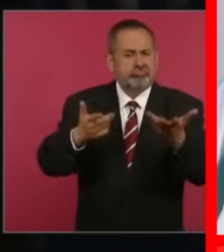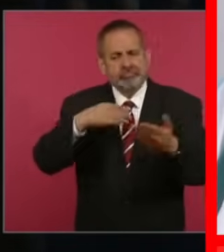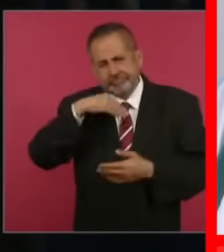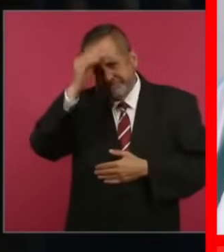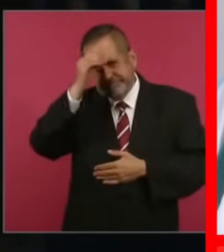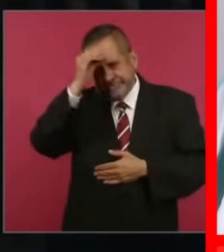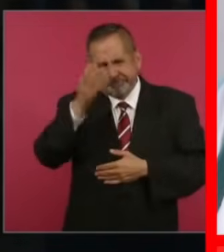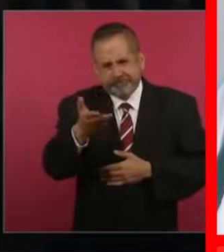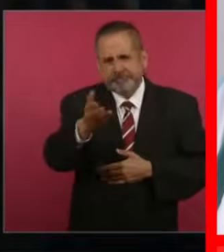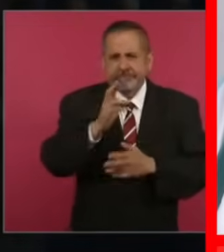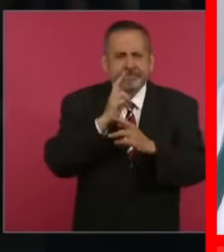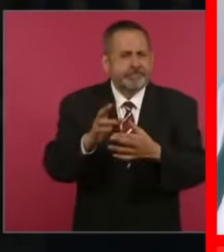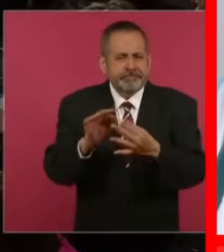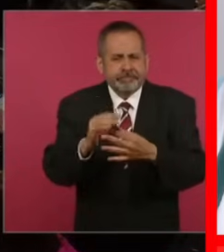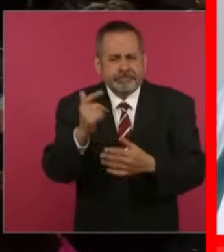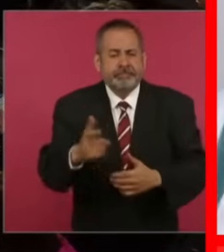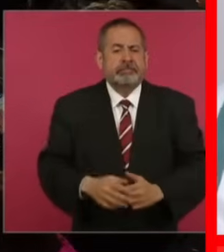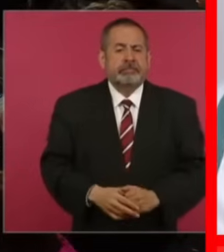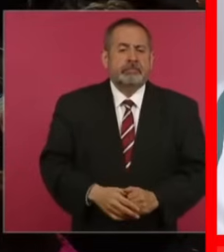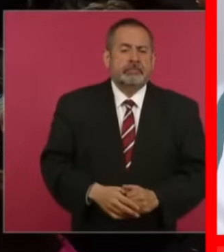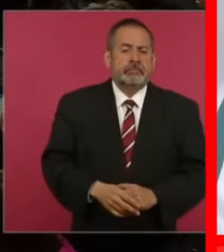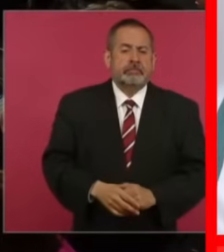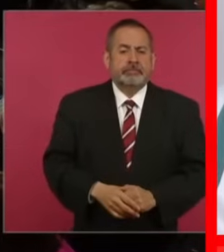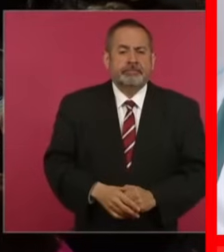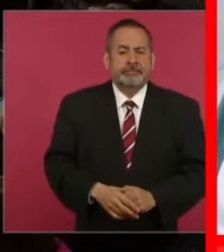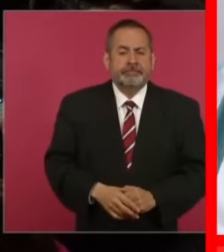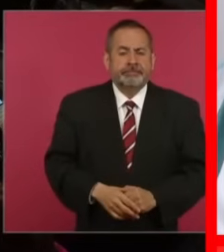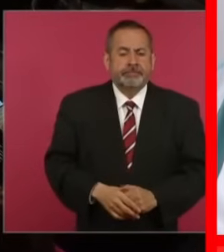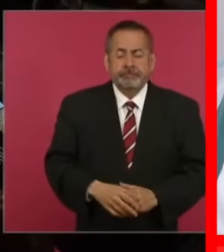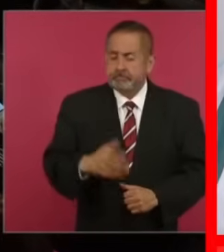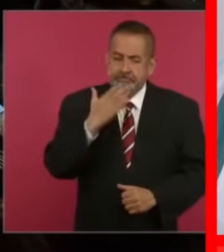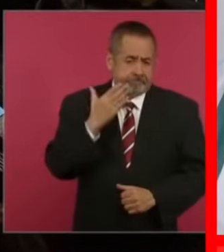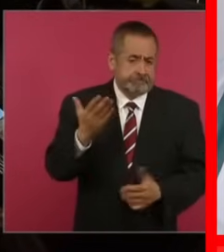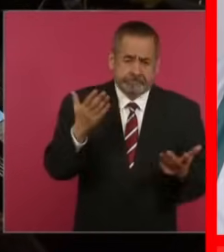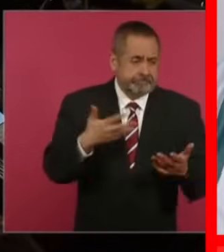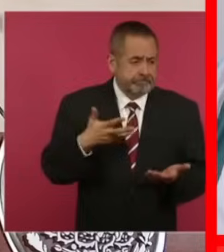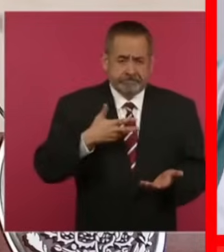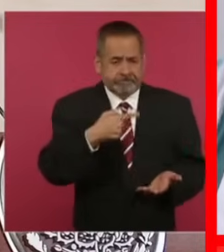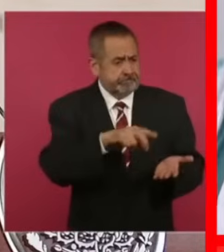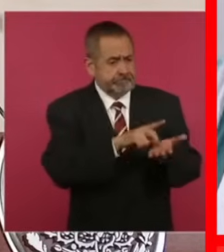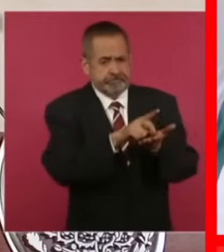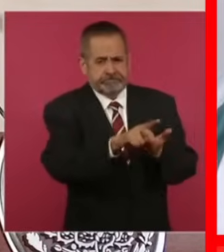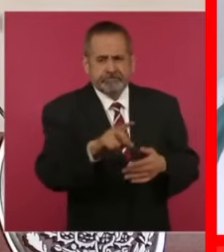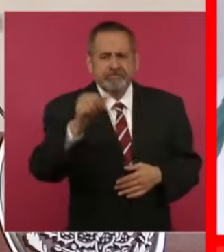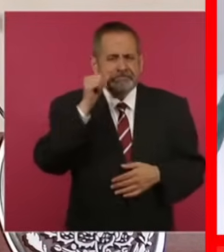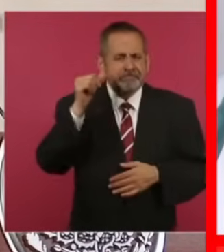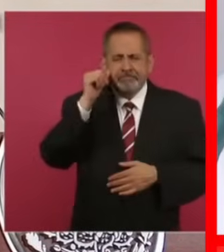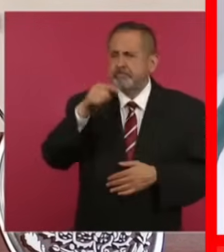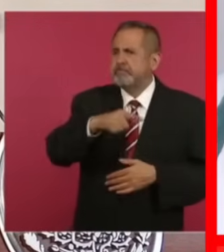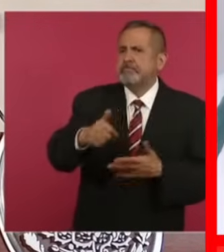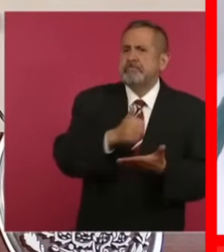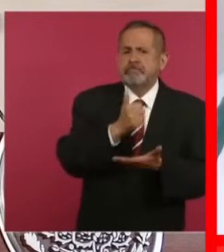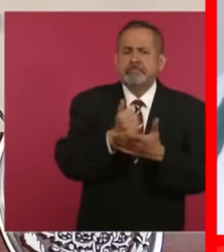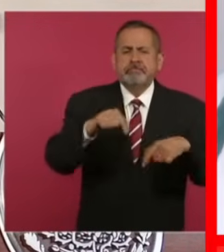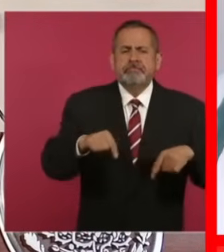de de esta marcha qué reporte tiene bien este están en su derecho ayer hubieron en la